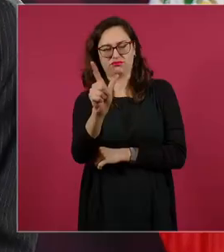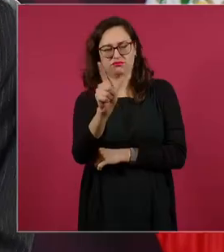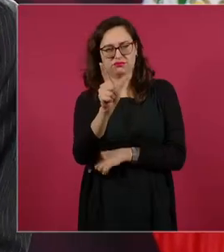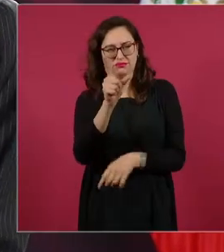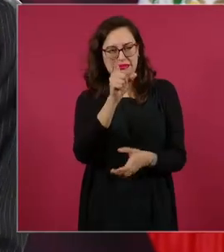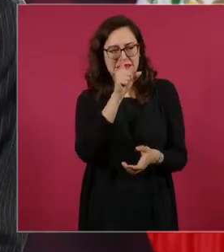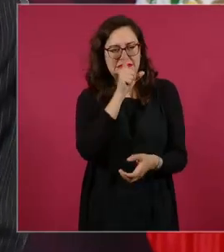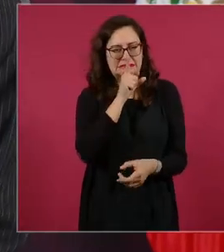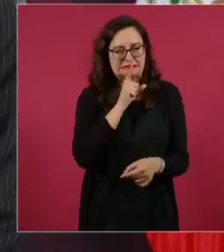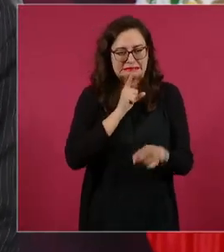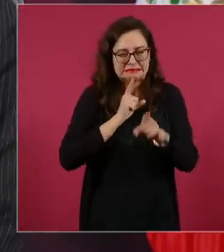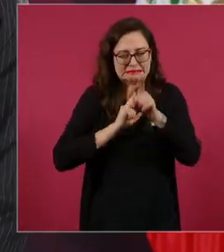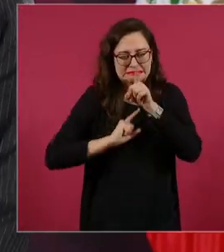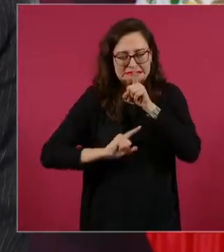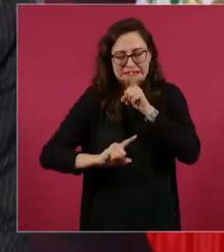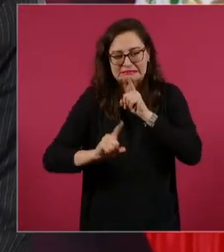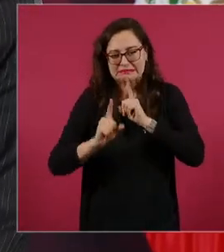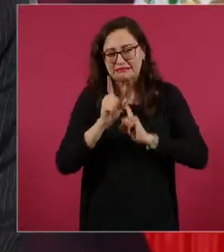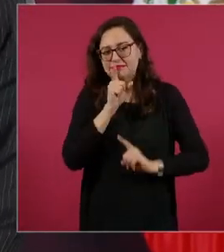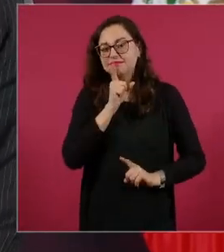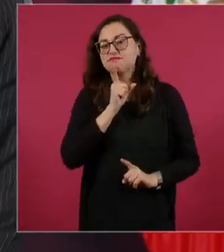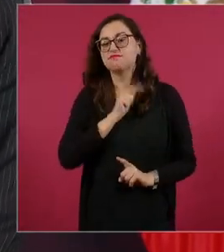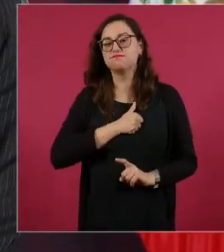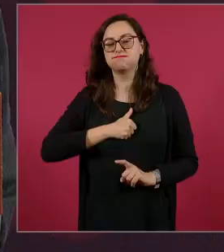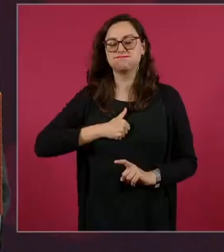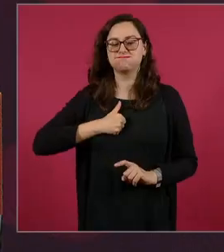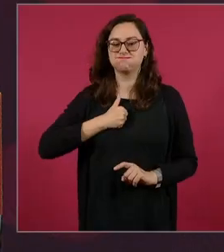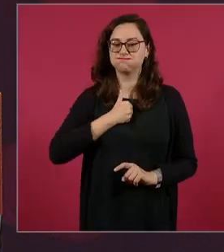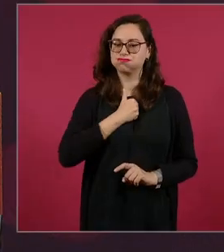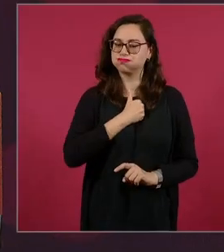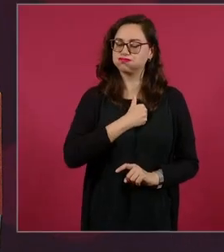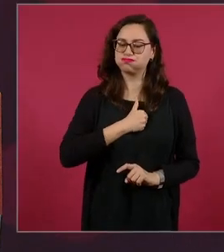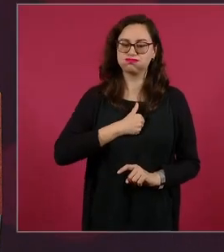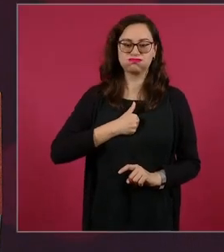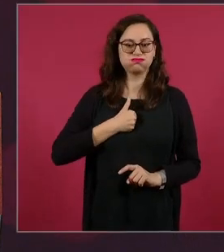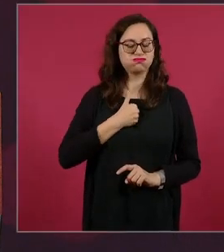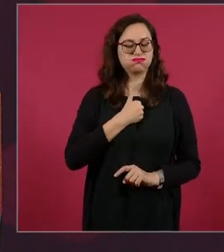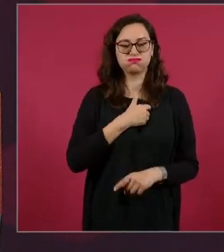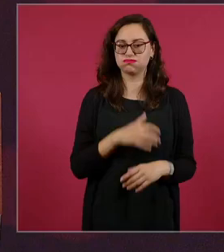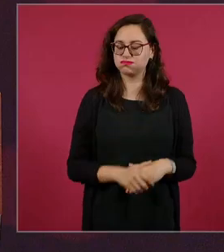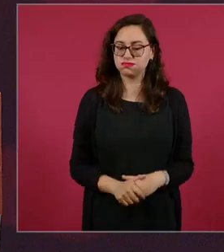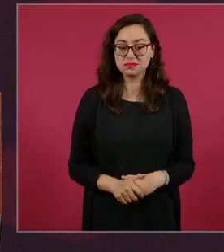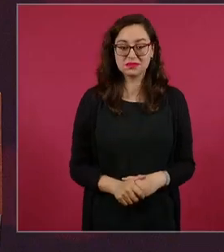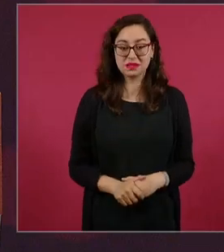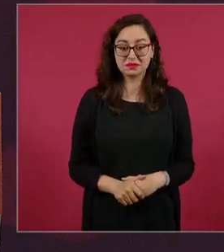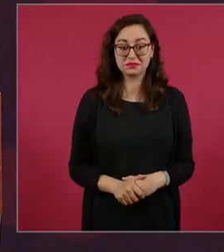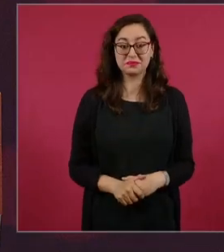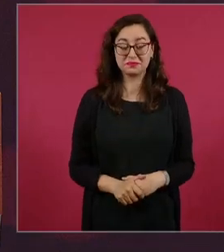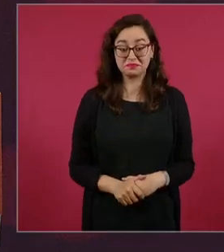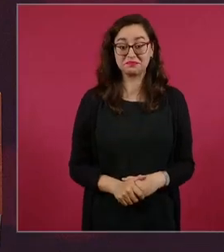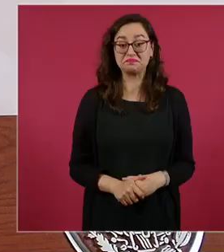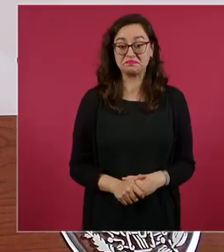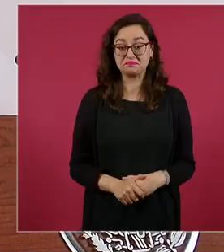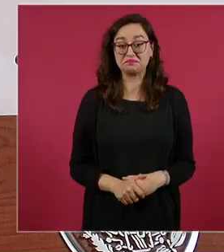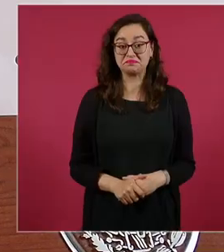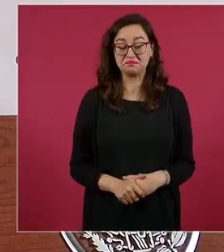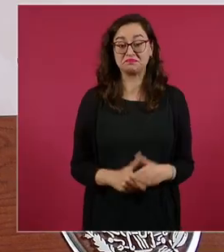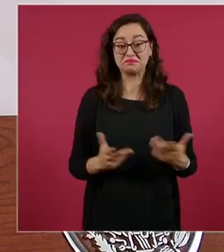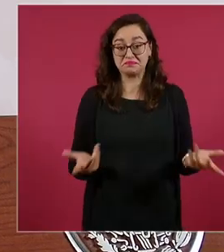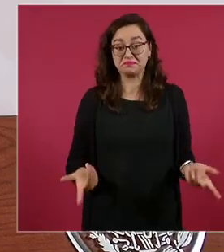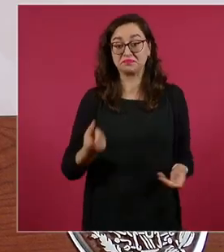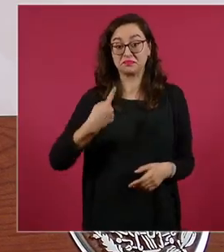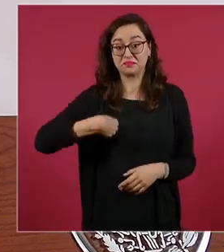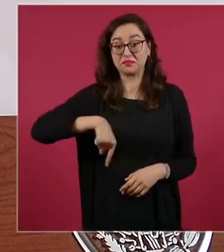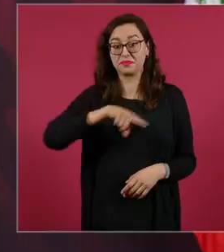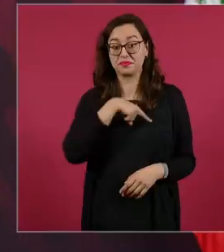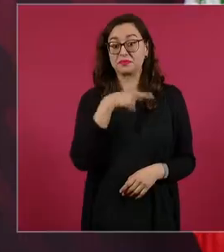Pero Fue Muy Bueno Porque Nosotros Nos Quejamos Del Universal Y